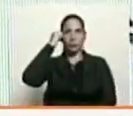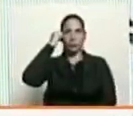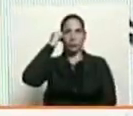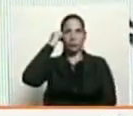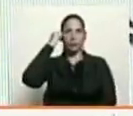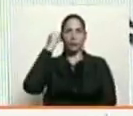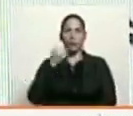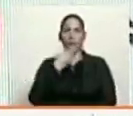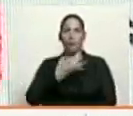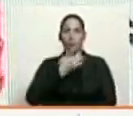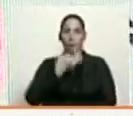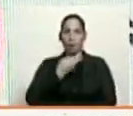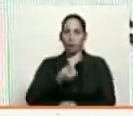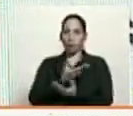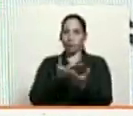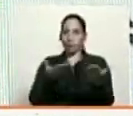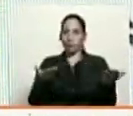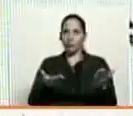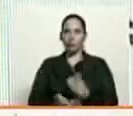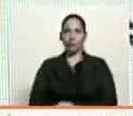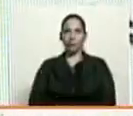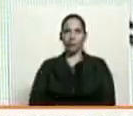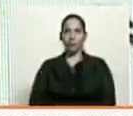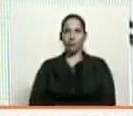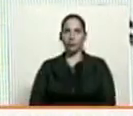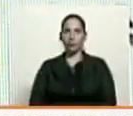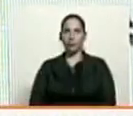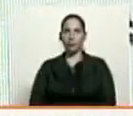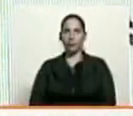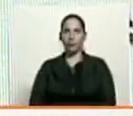Muy buenas tardes a todos y a todas. ¿Cómo están?